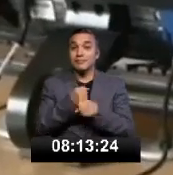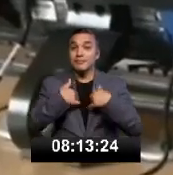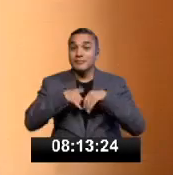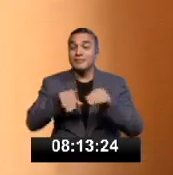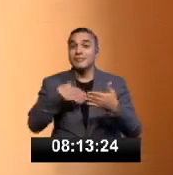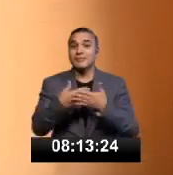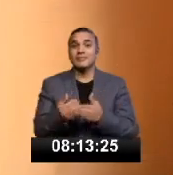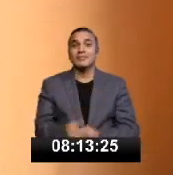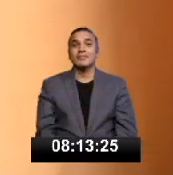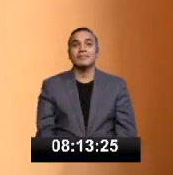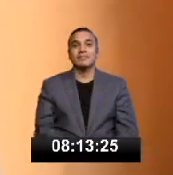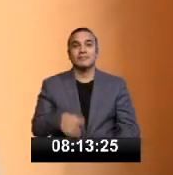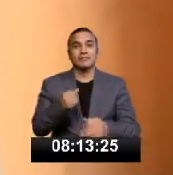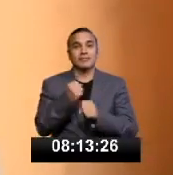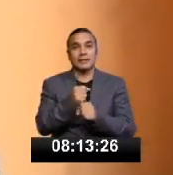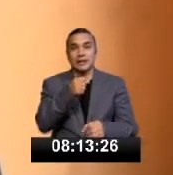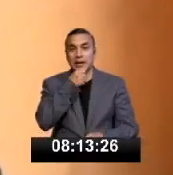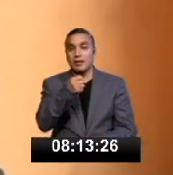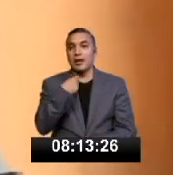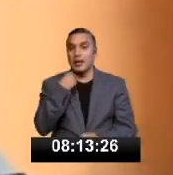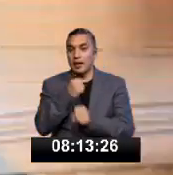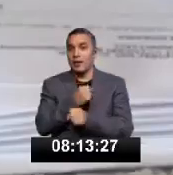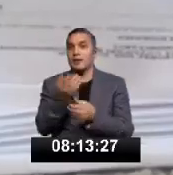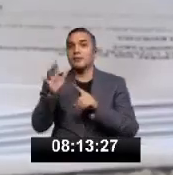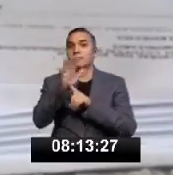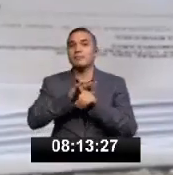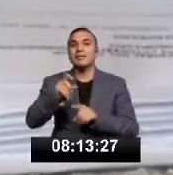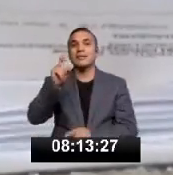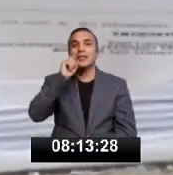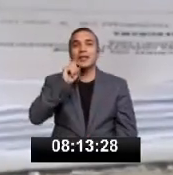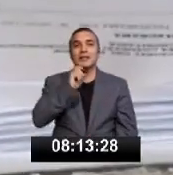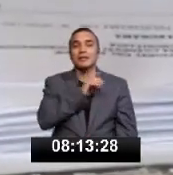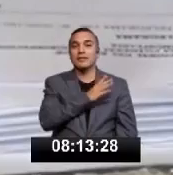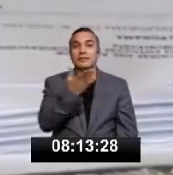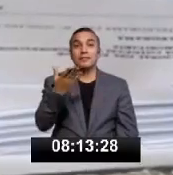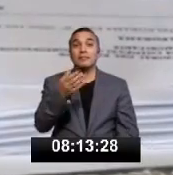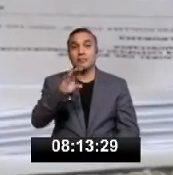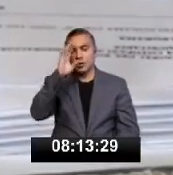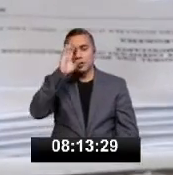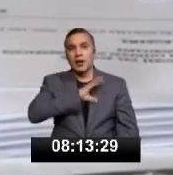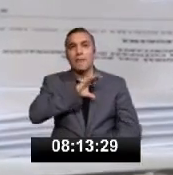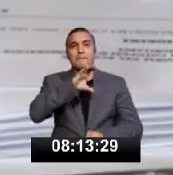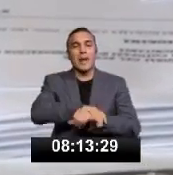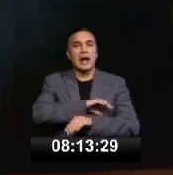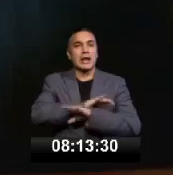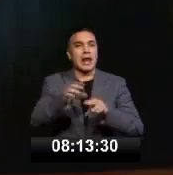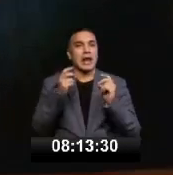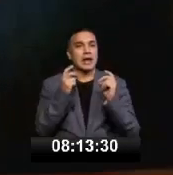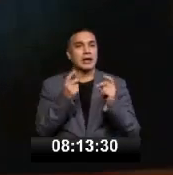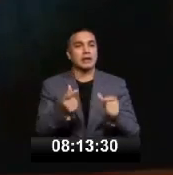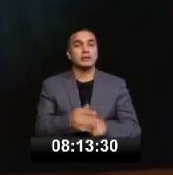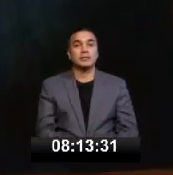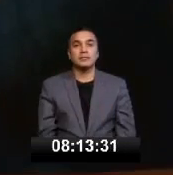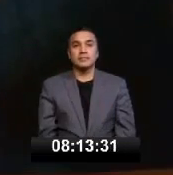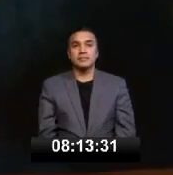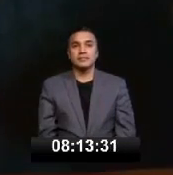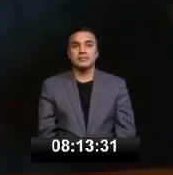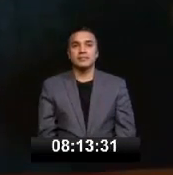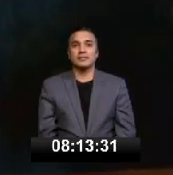mujeres y cuando acudían a la supuesta entrevista eran abusadas sexualmente. La policía lo capturó tras un operativo. Procede